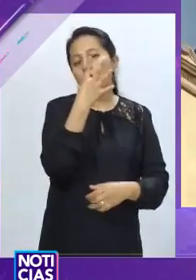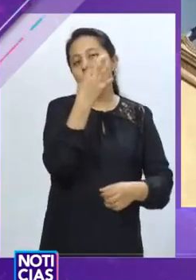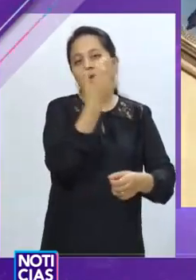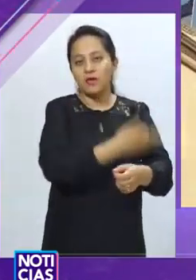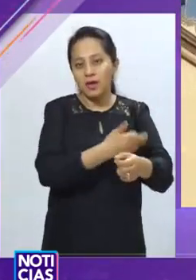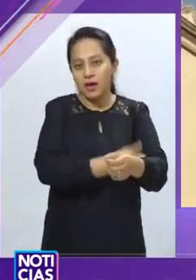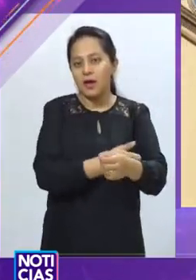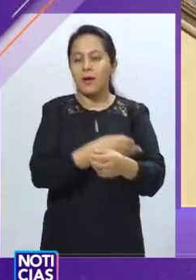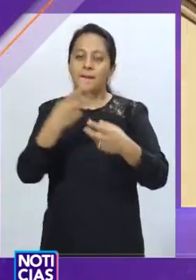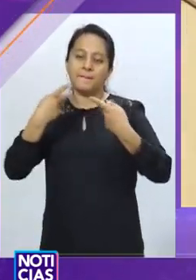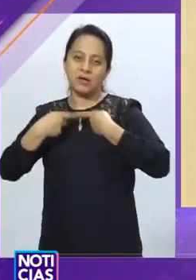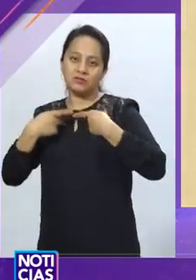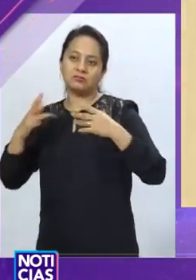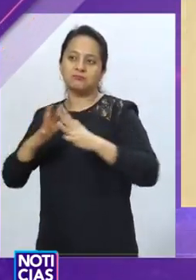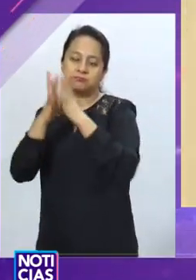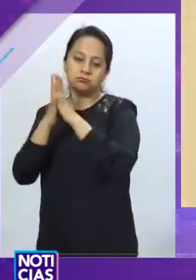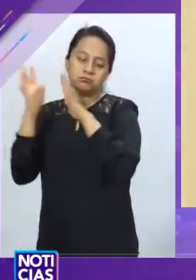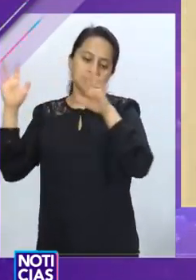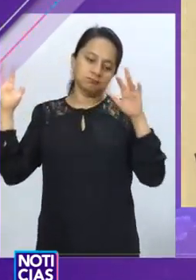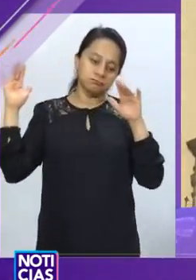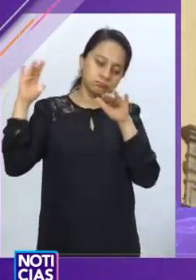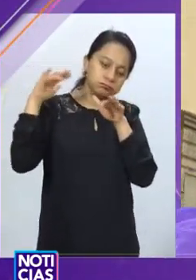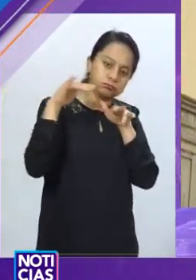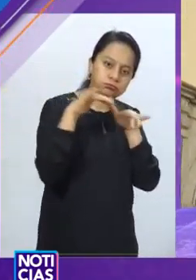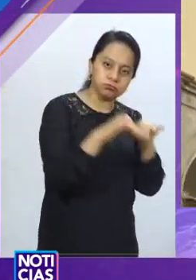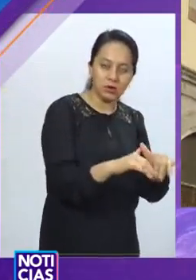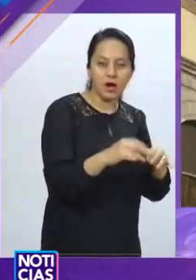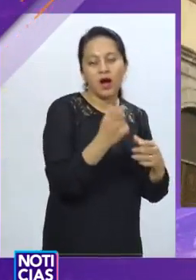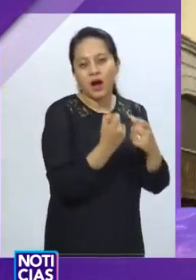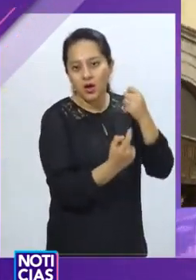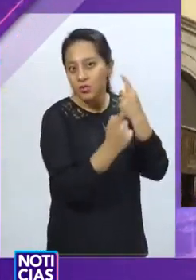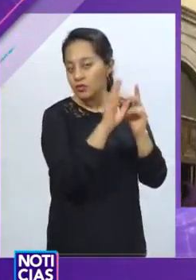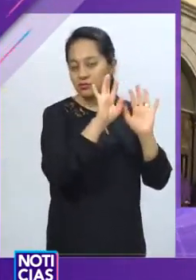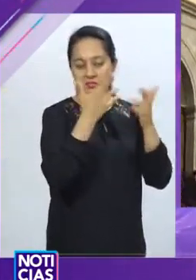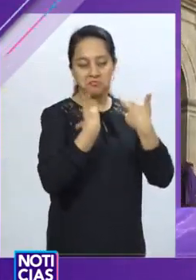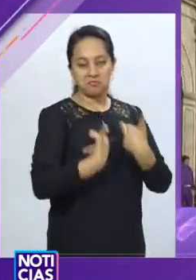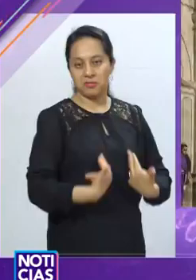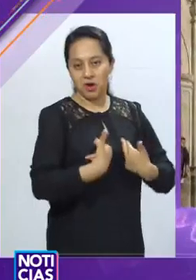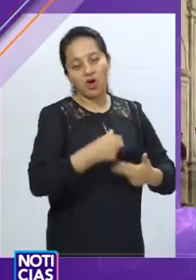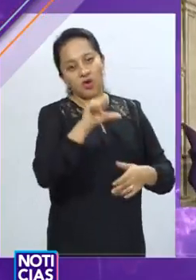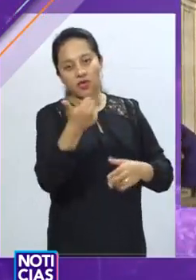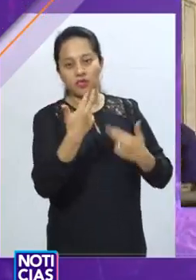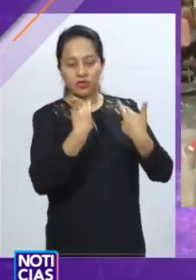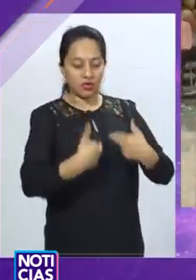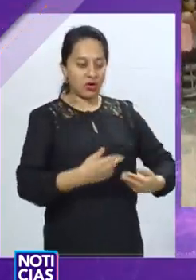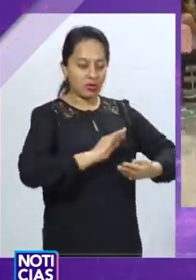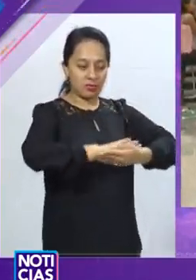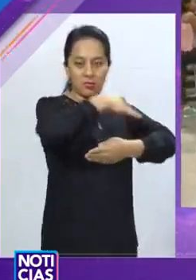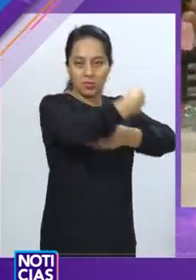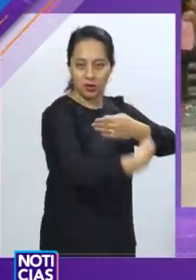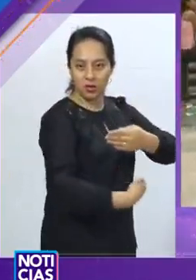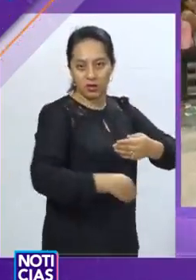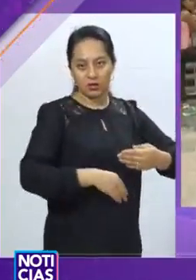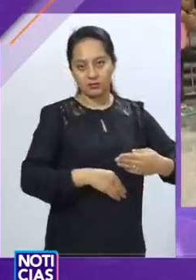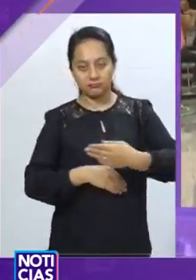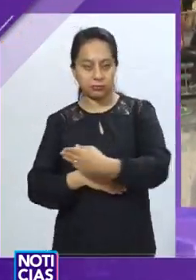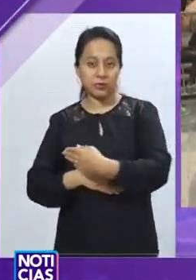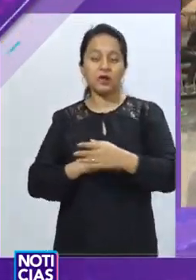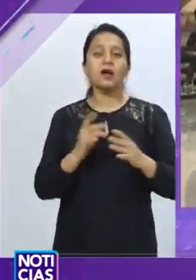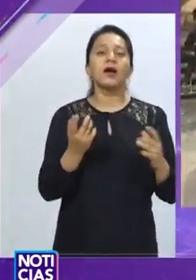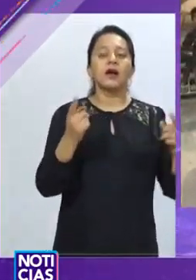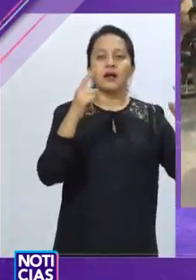Desde las 4 de la tarde, dos horas antes de que inicie la procesión, comienzan a llegar los participantes, algunos con sus atuendos y